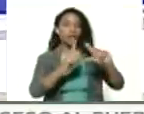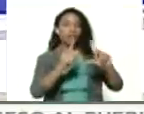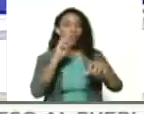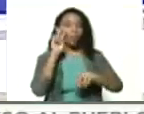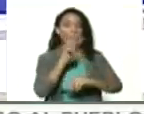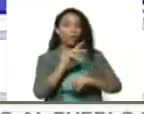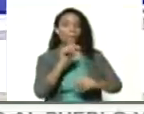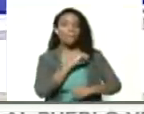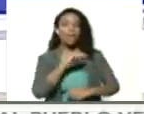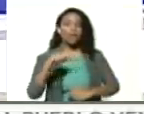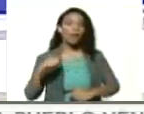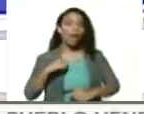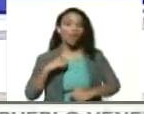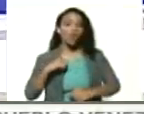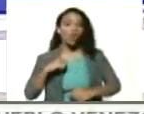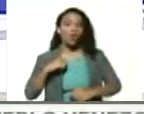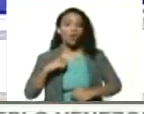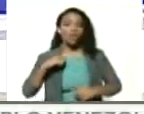televisión privados